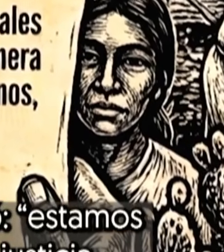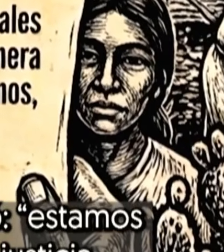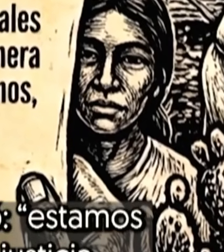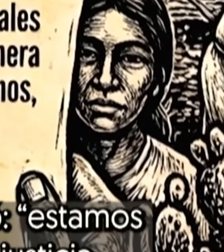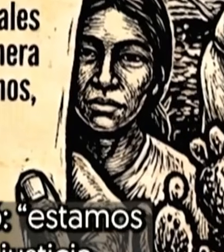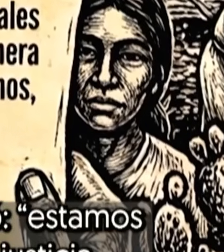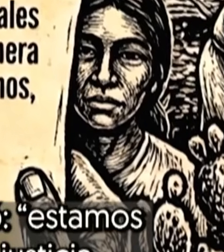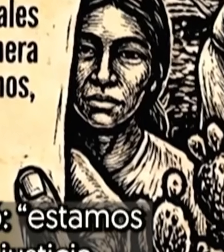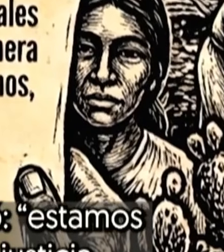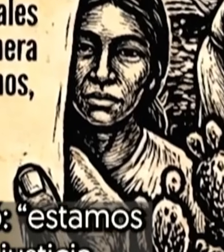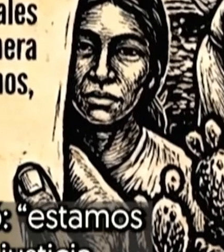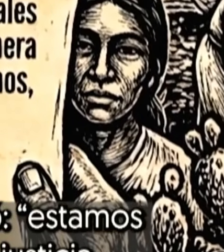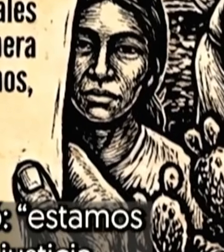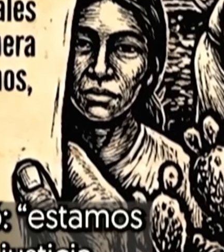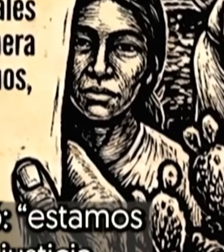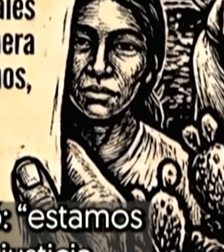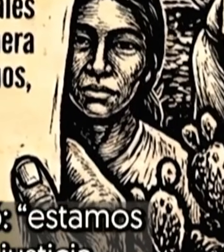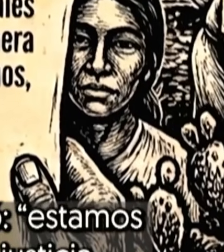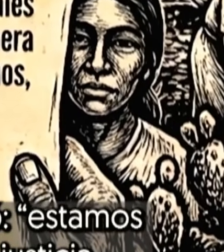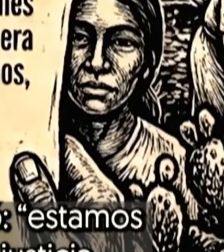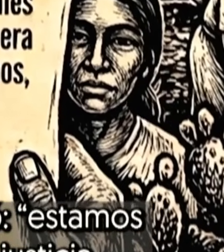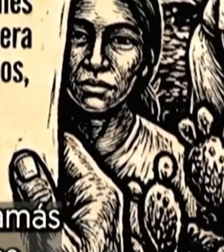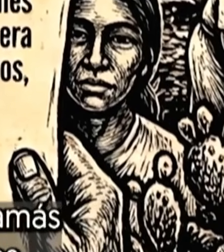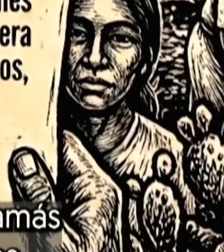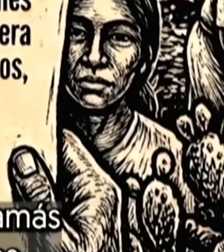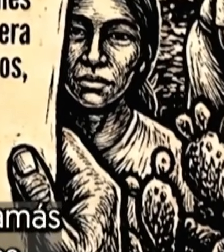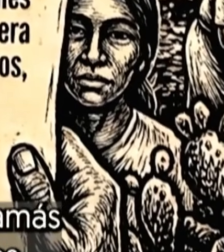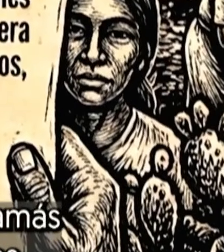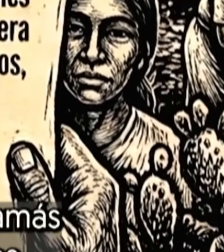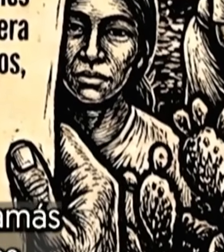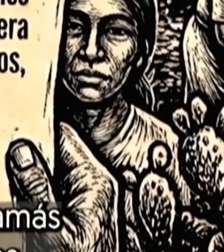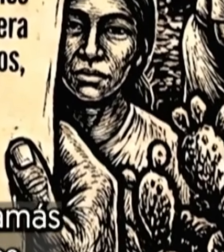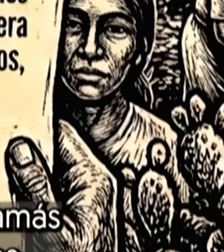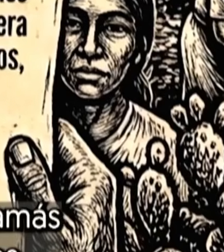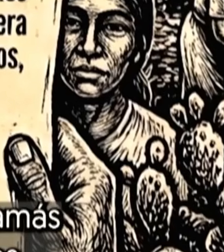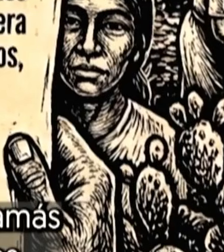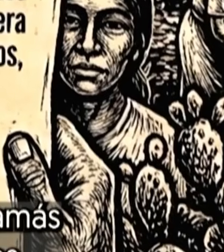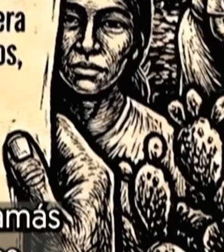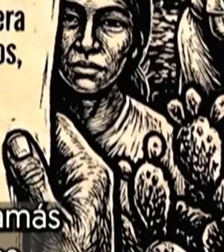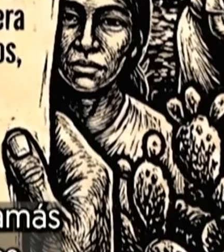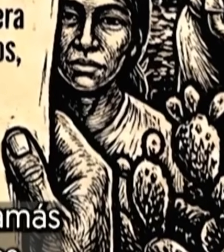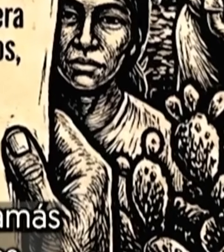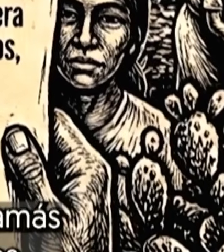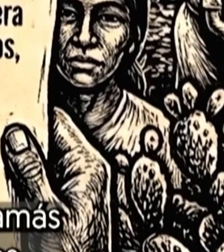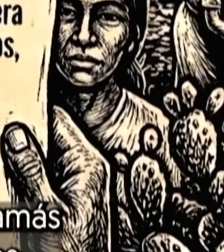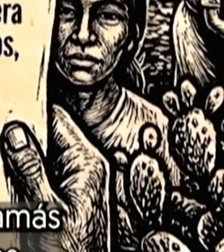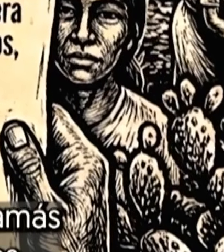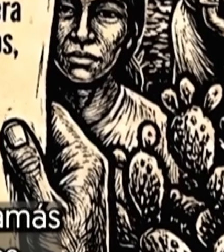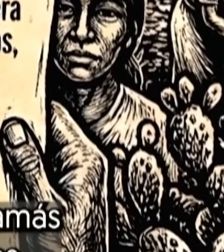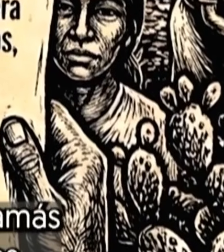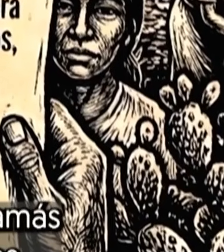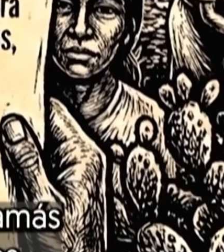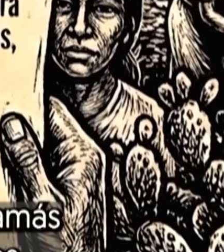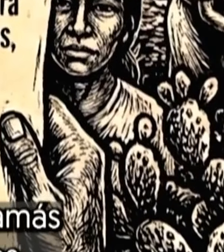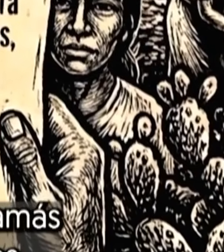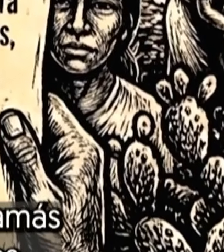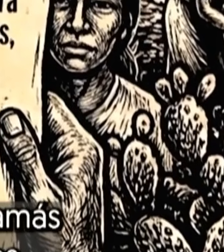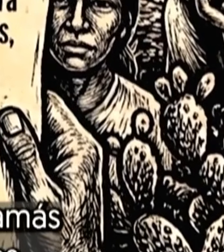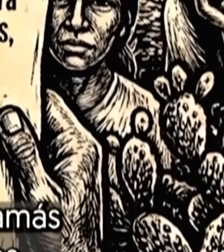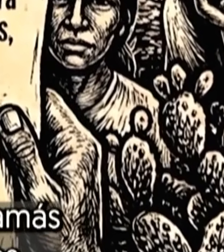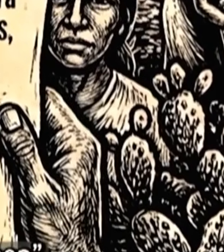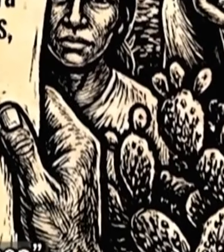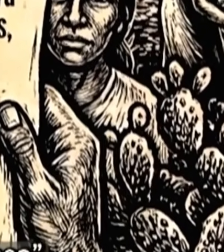"Estamos cansados de andar ante los tribunales de justicia, convencidos de que de esta manera jamás lograremos recobrar